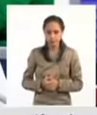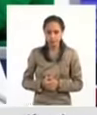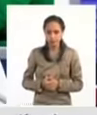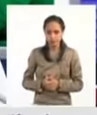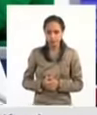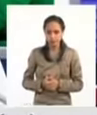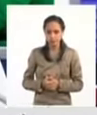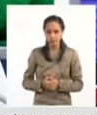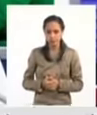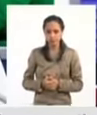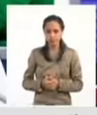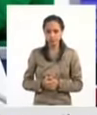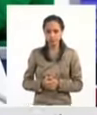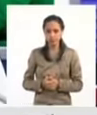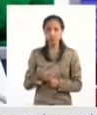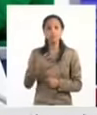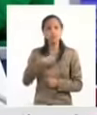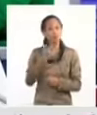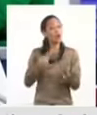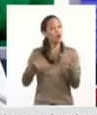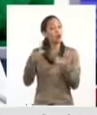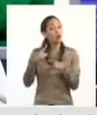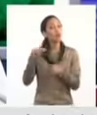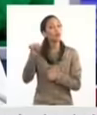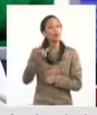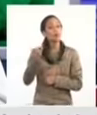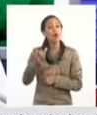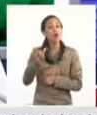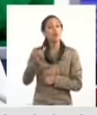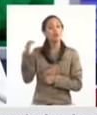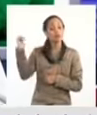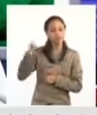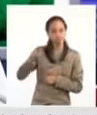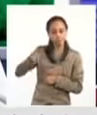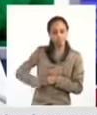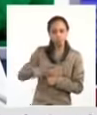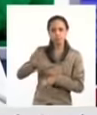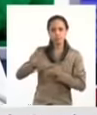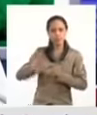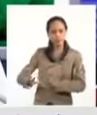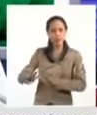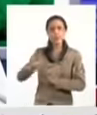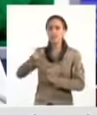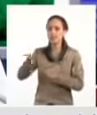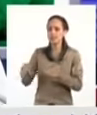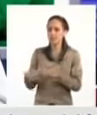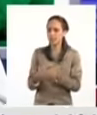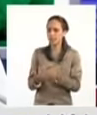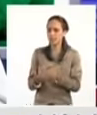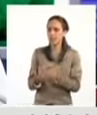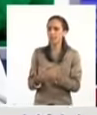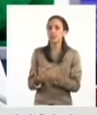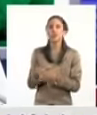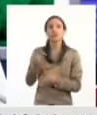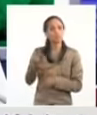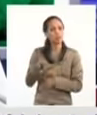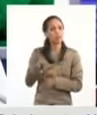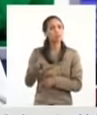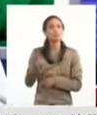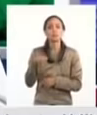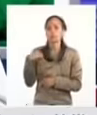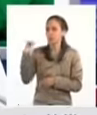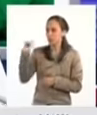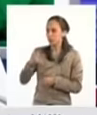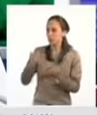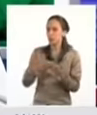que han entrado por aquí, han hecho los 7 días, han venido como seguimos exigiendo con el PCR negativo.